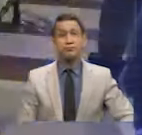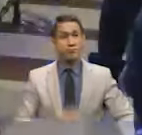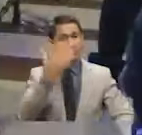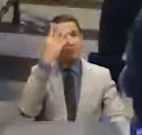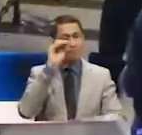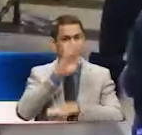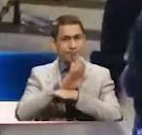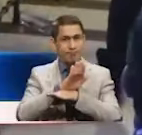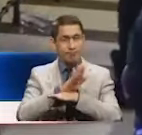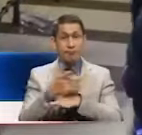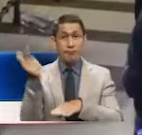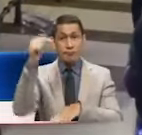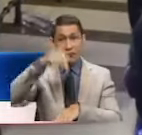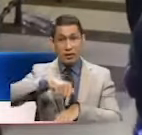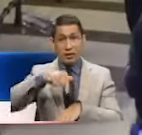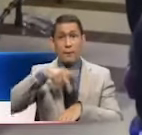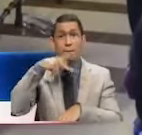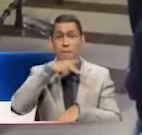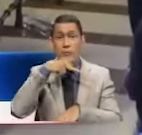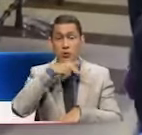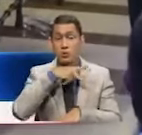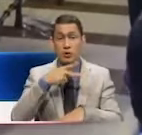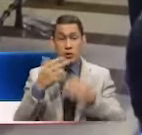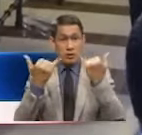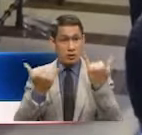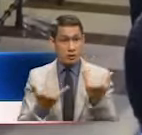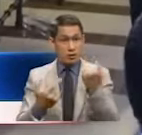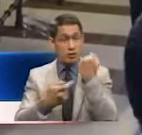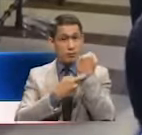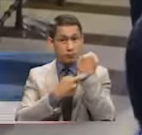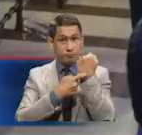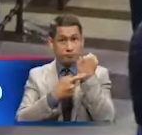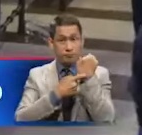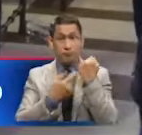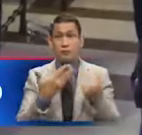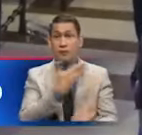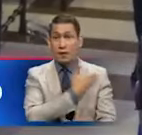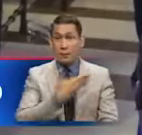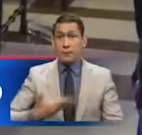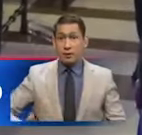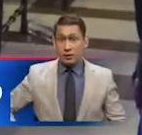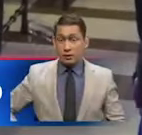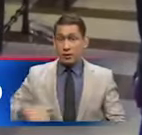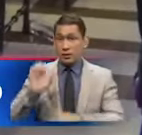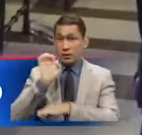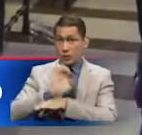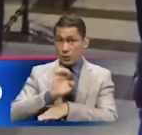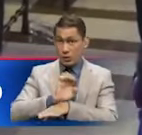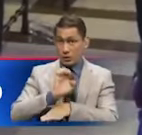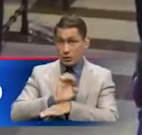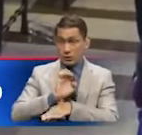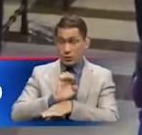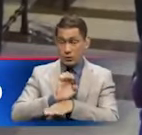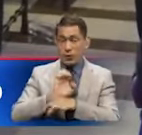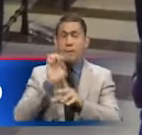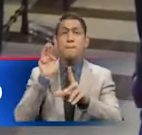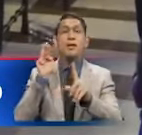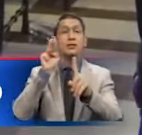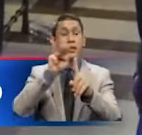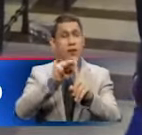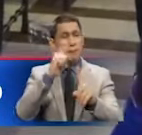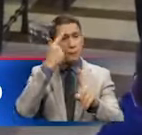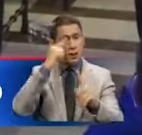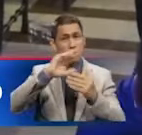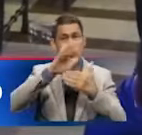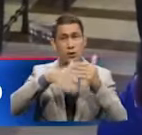encontramos precisamente acá en el Cantón Puerto Viejo, donde a esta hora del día el presidente de la República se va a dirigir a los ciudadanos que se encuentran